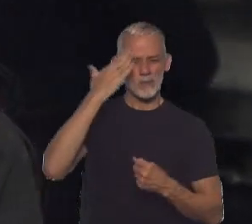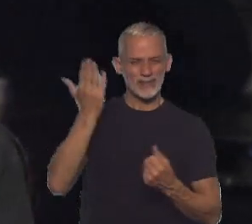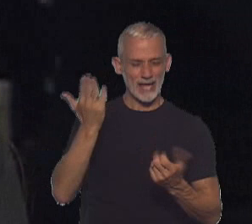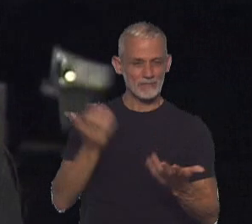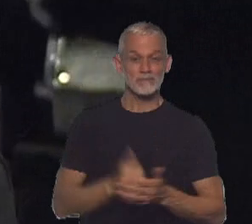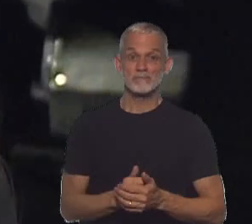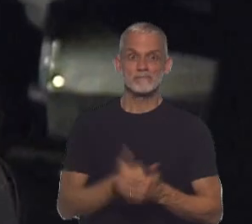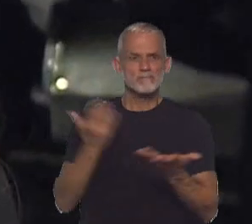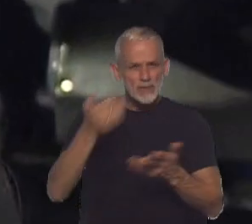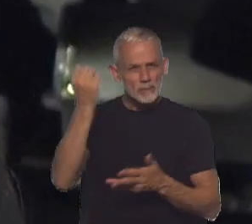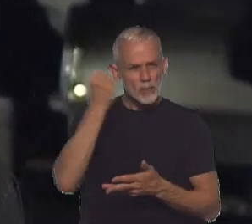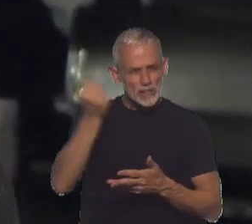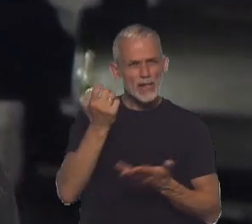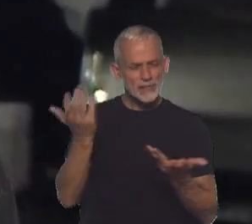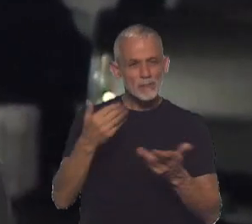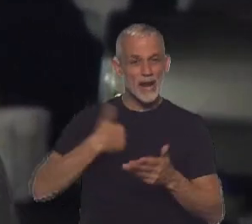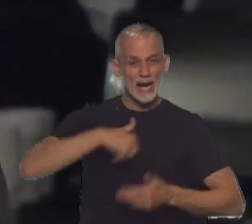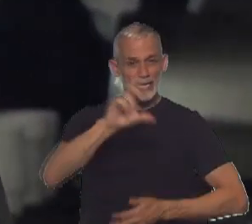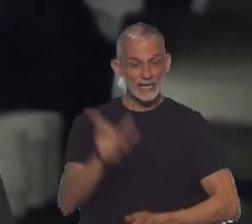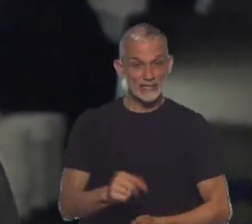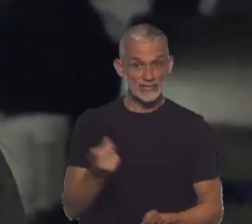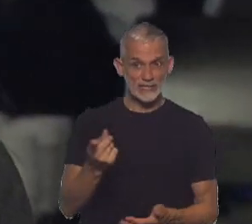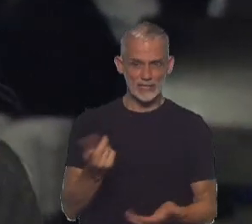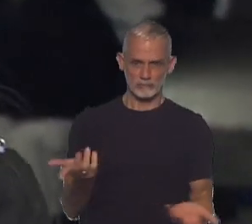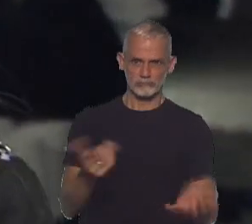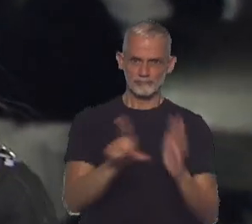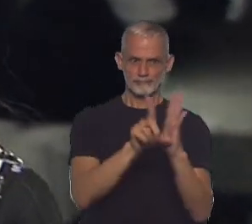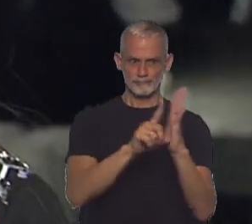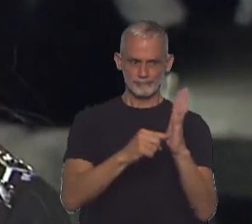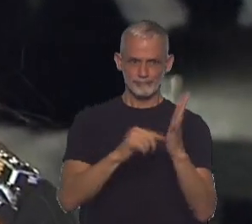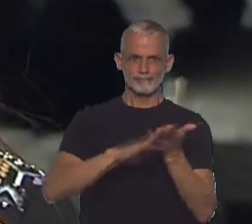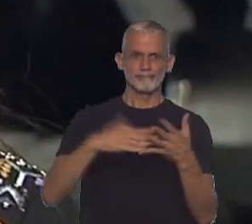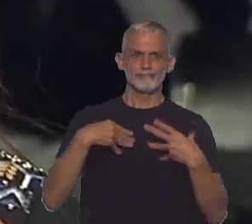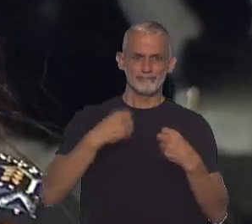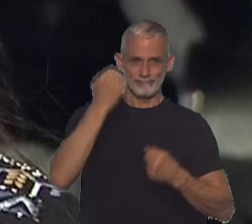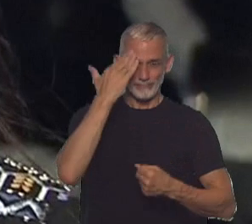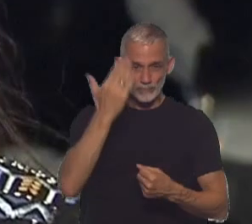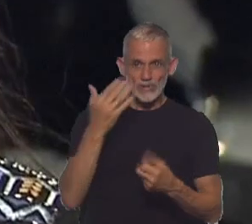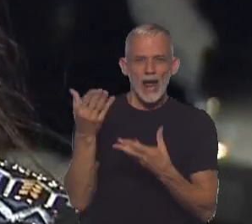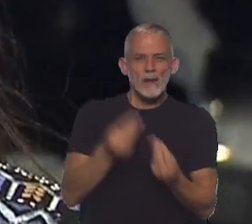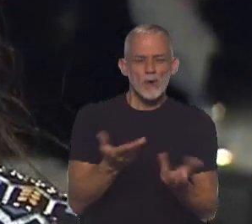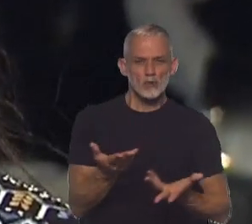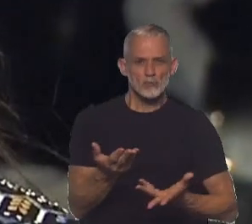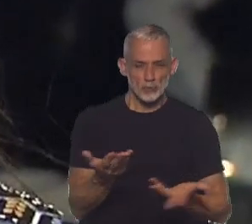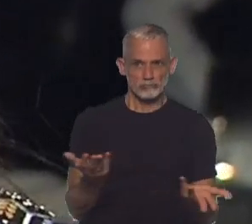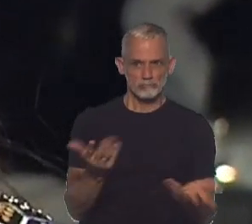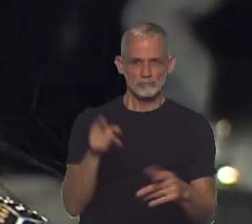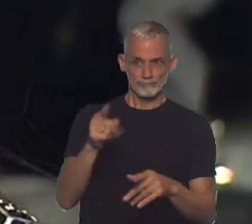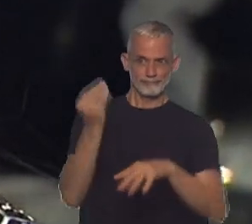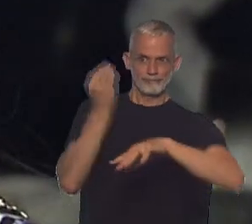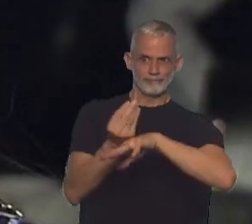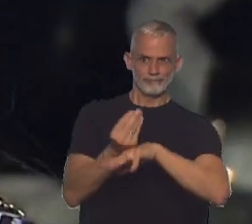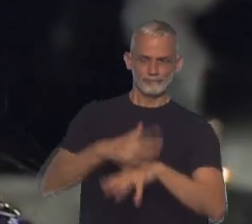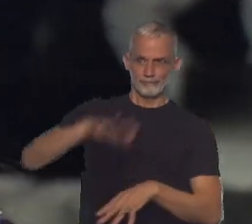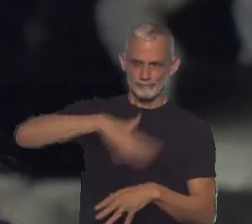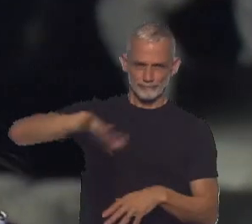decimos que qué importante, ¿no?, para la República Argentina, para nuestra ley también de salud mental, este apoyo y ser representante de alguna manera,